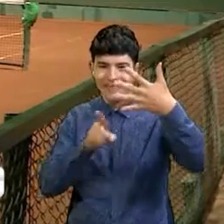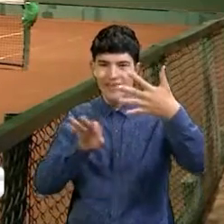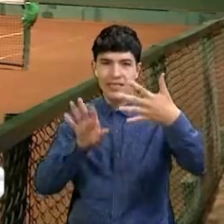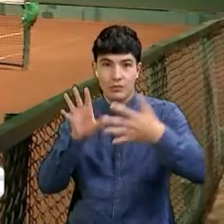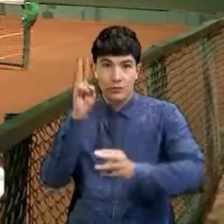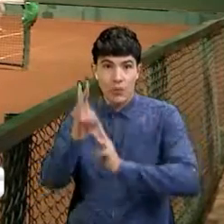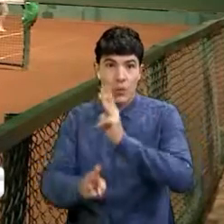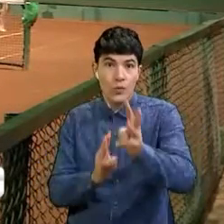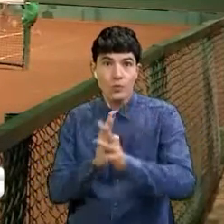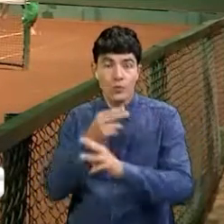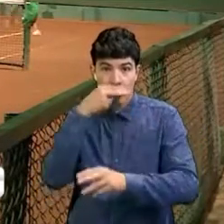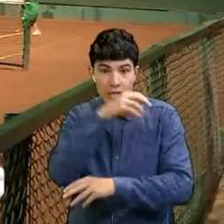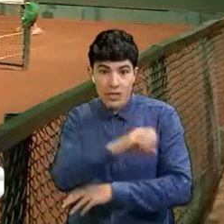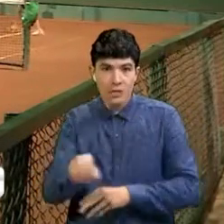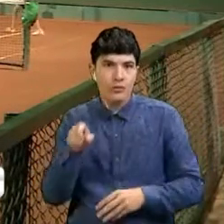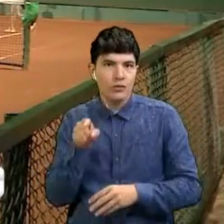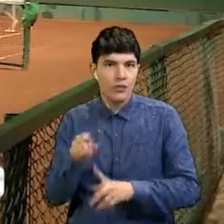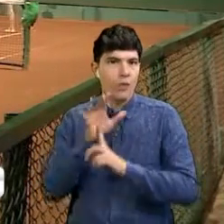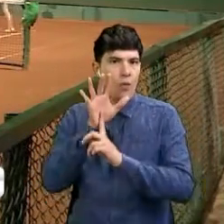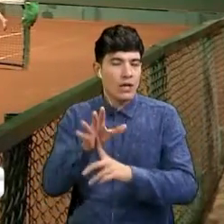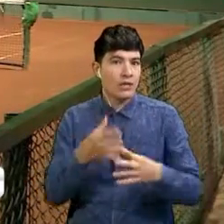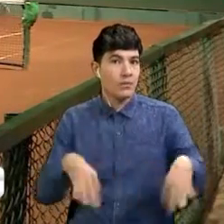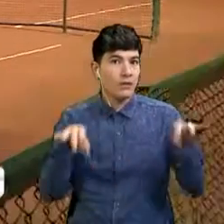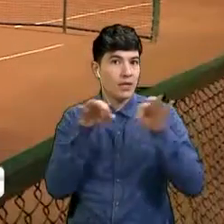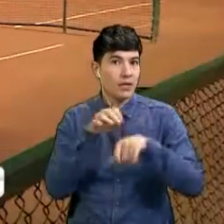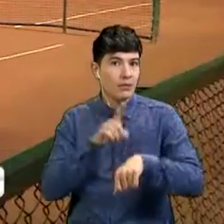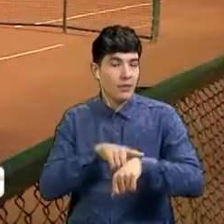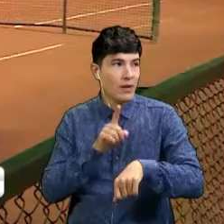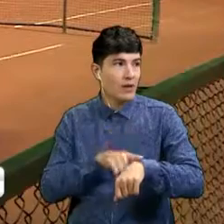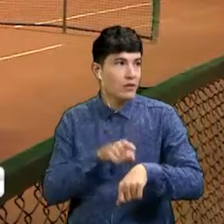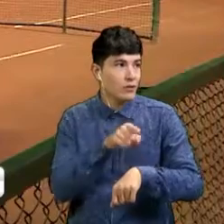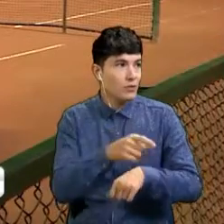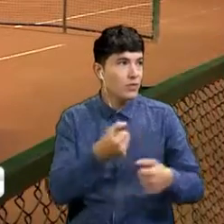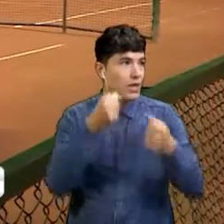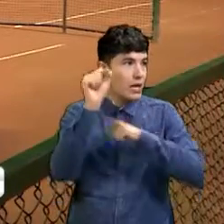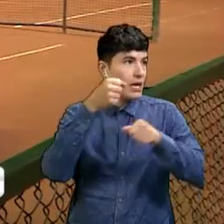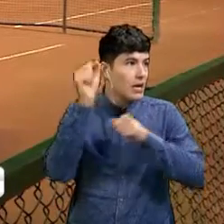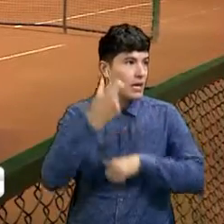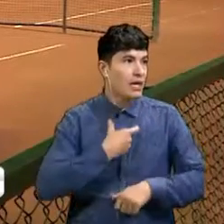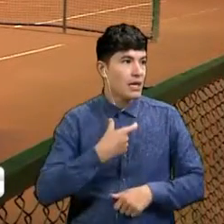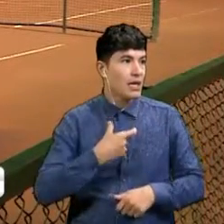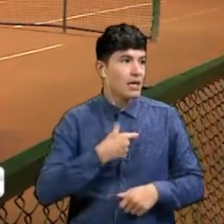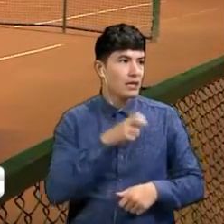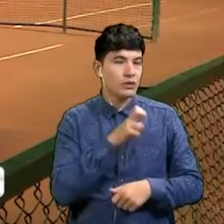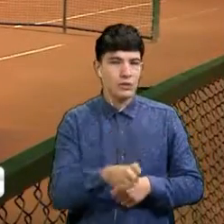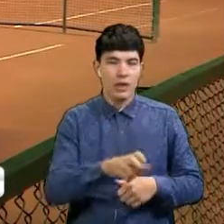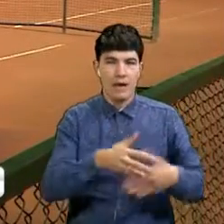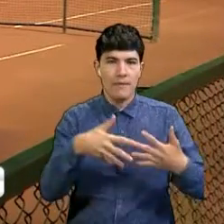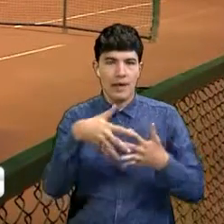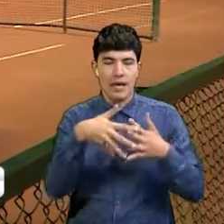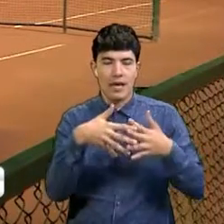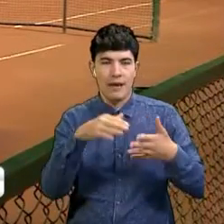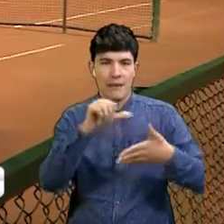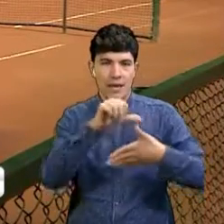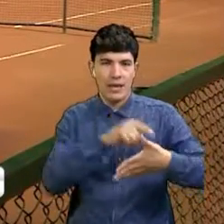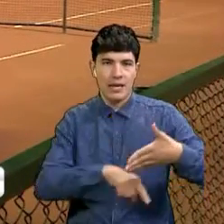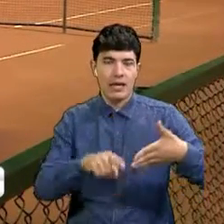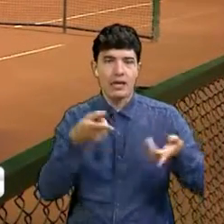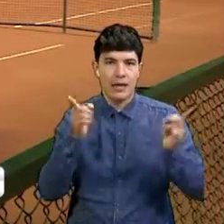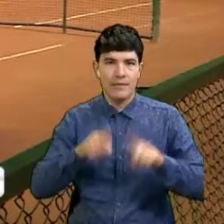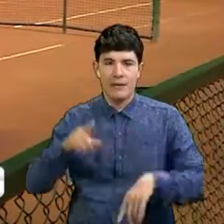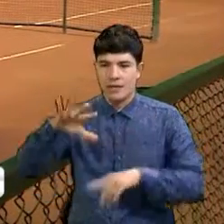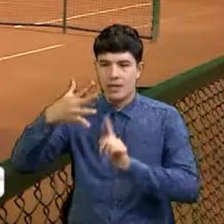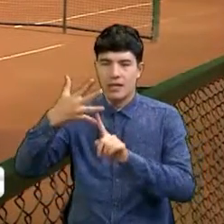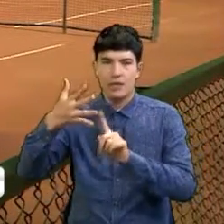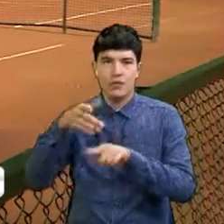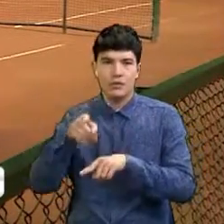juniors sigue demostrando su gran momento las preseas de oro que logró en los sudamericanos de la juventud en chile y el quinto lugar en el